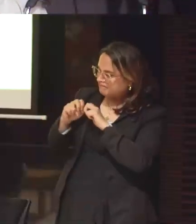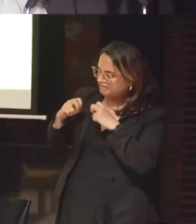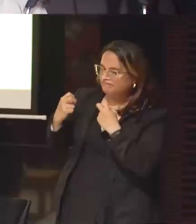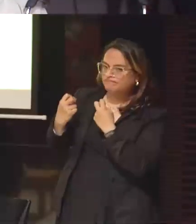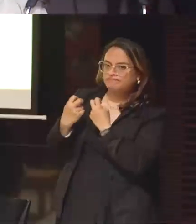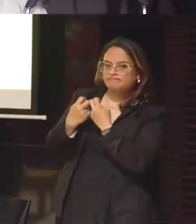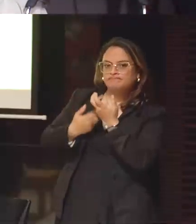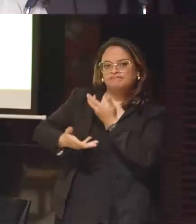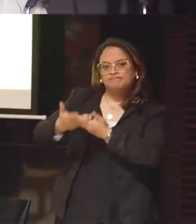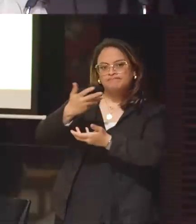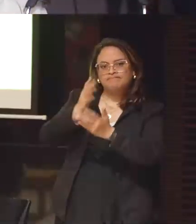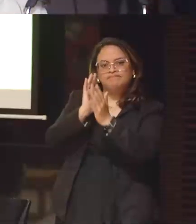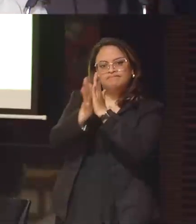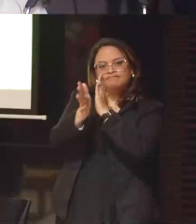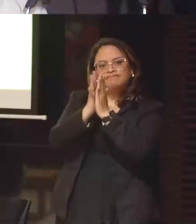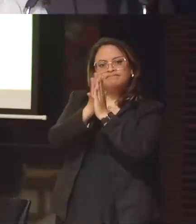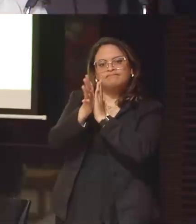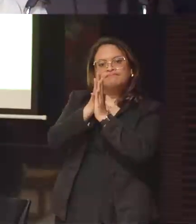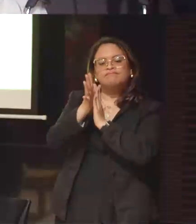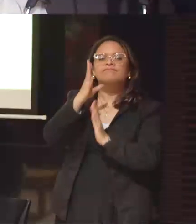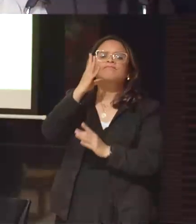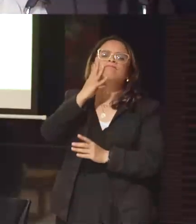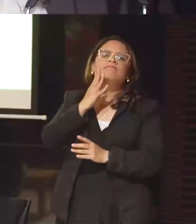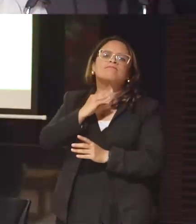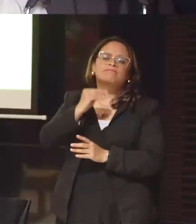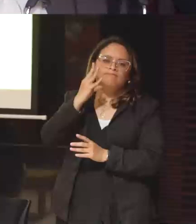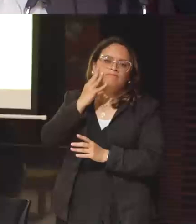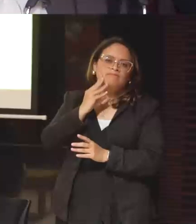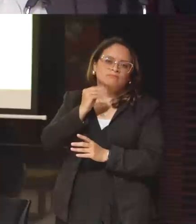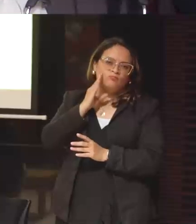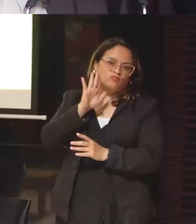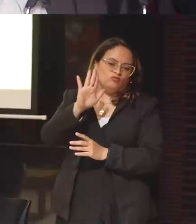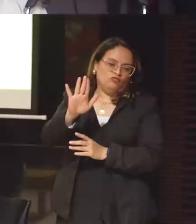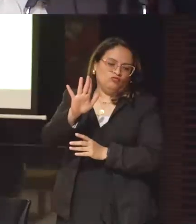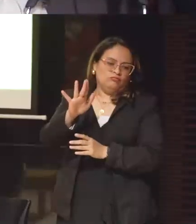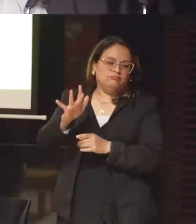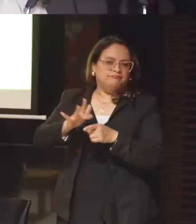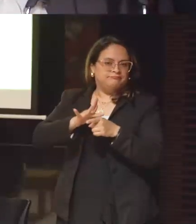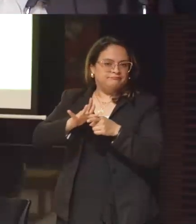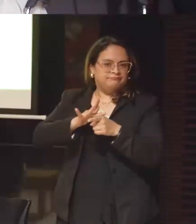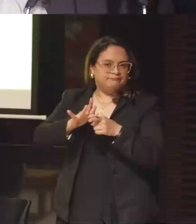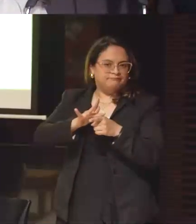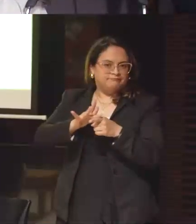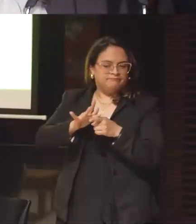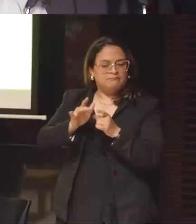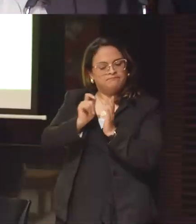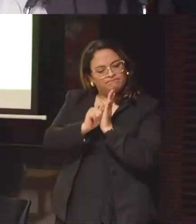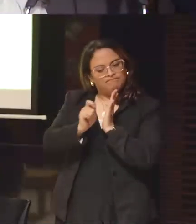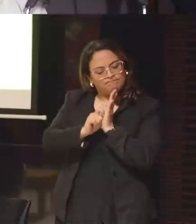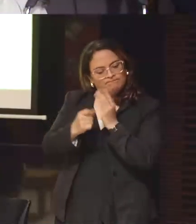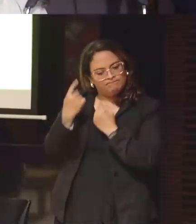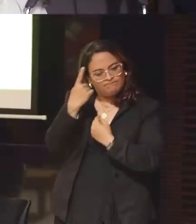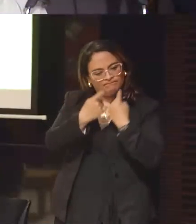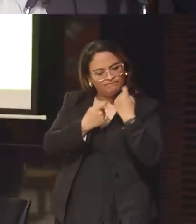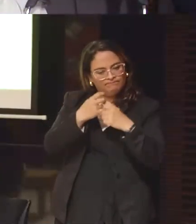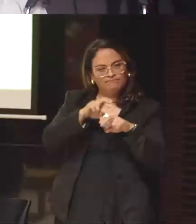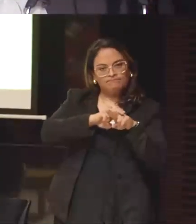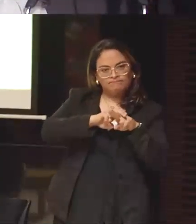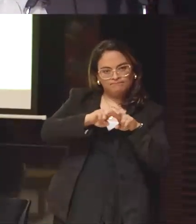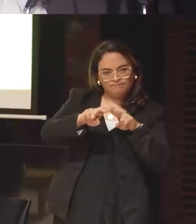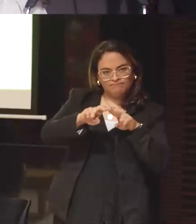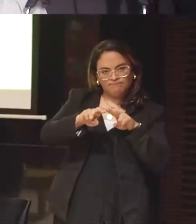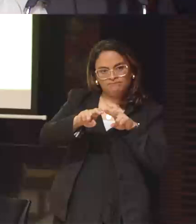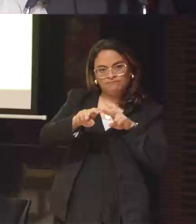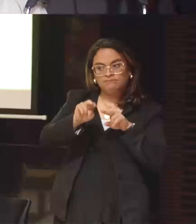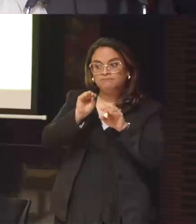la experiencia y pues sí, tomamos nota desde el metro, invitarlas a